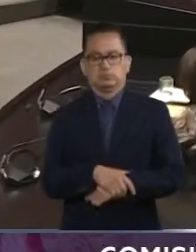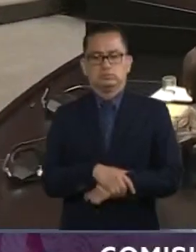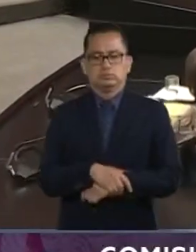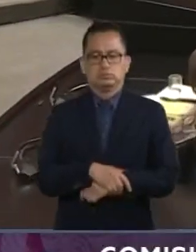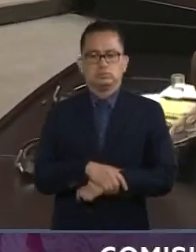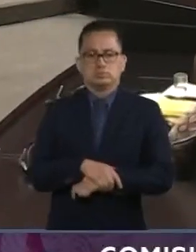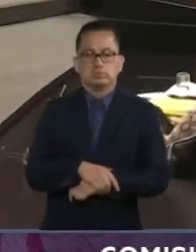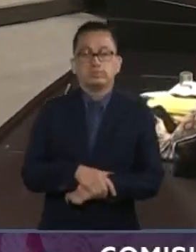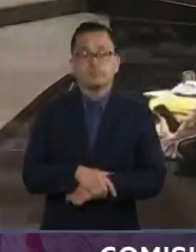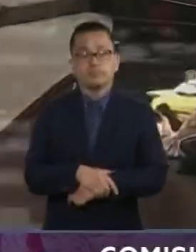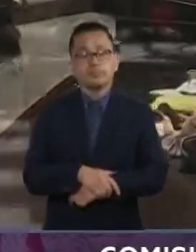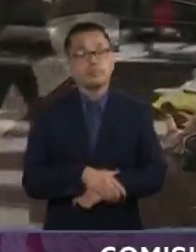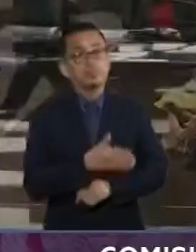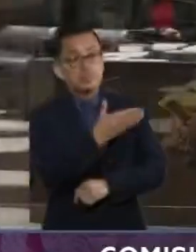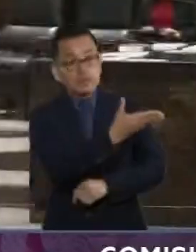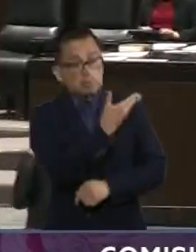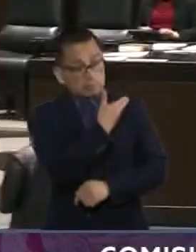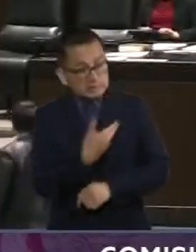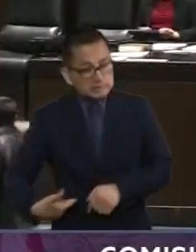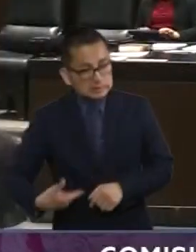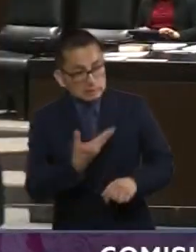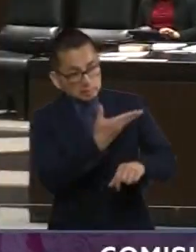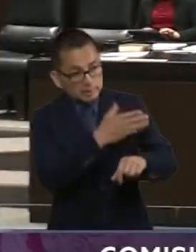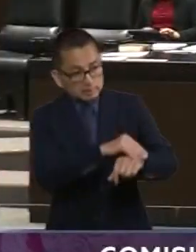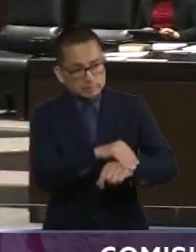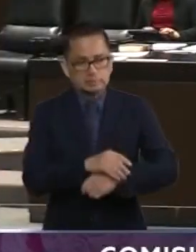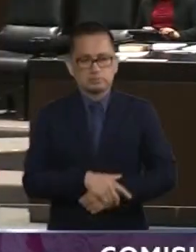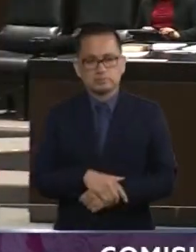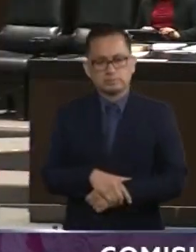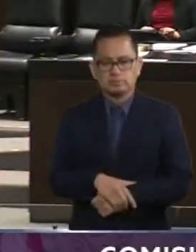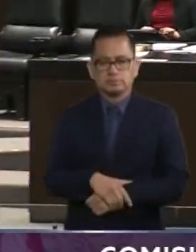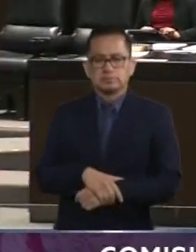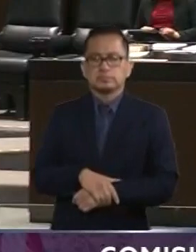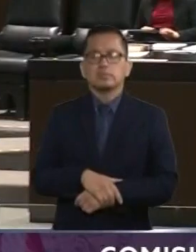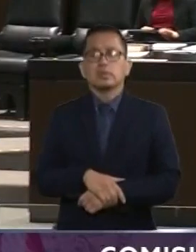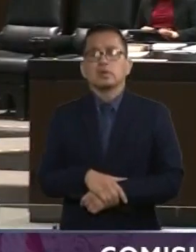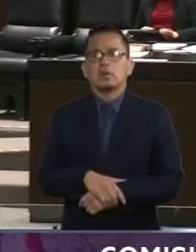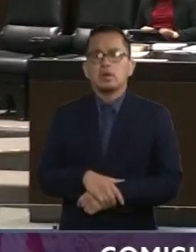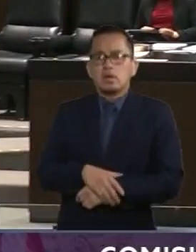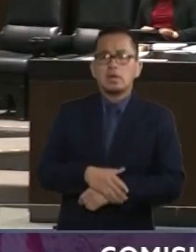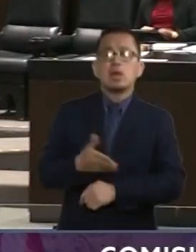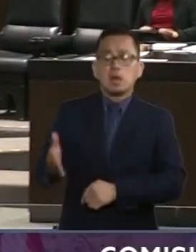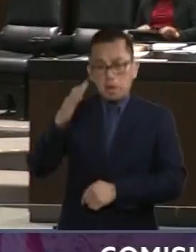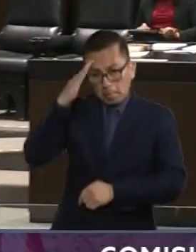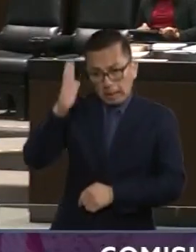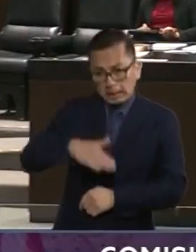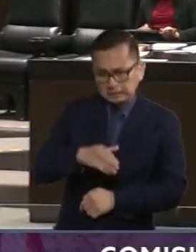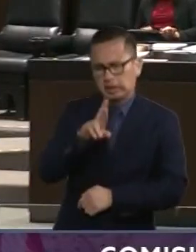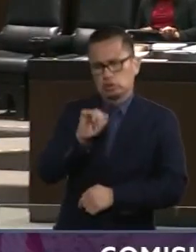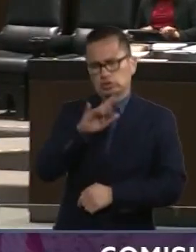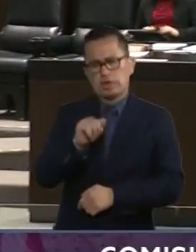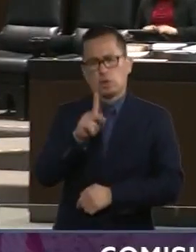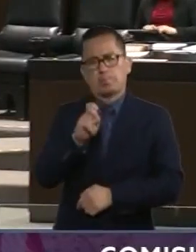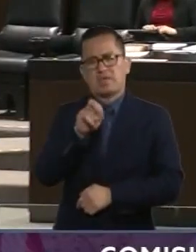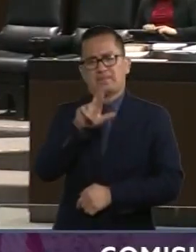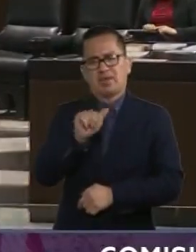Con su venia, diputada presidenta. Adelante. Maestra del Rosario Piedra Ibarra, presidenta de la Comisión Nacional de Derechos